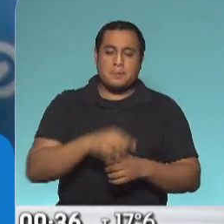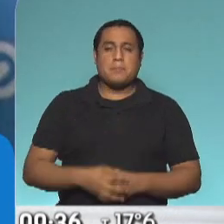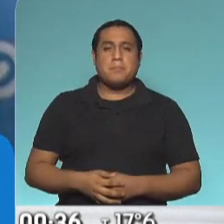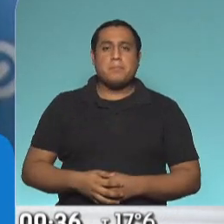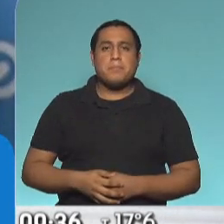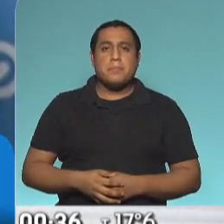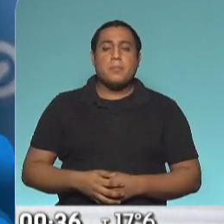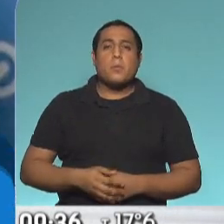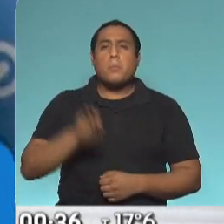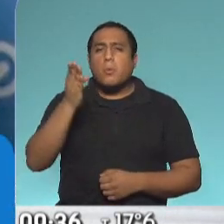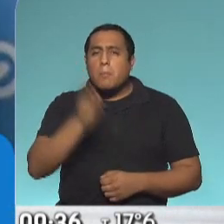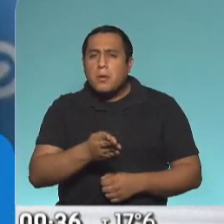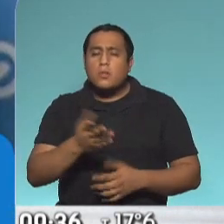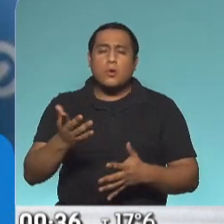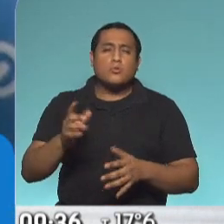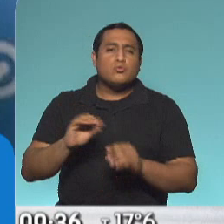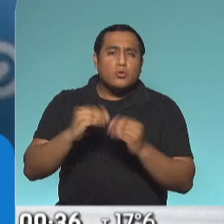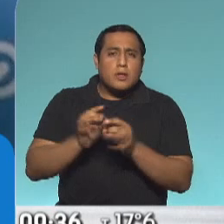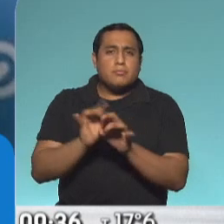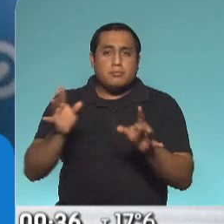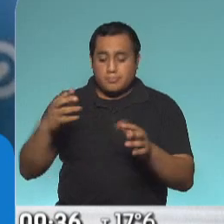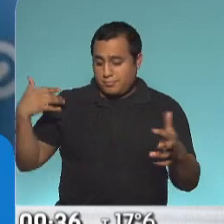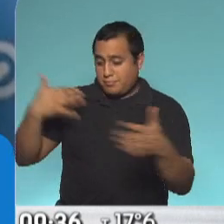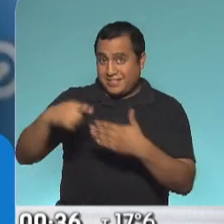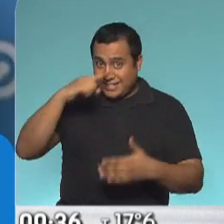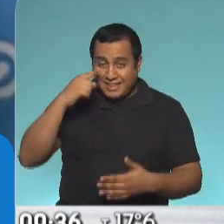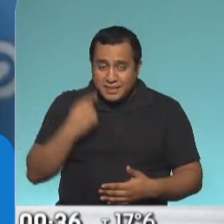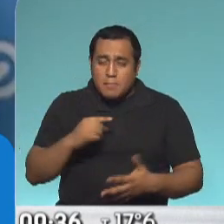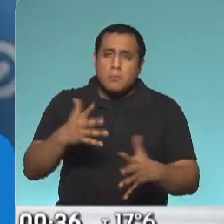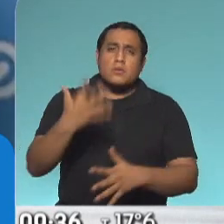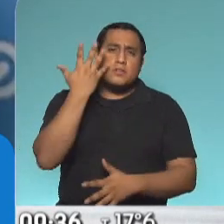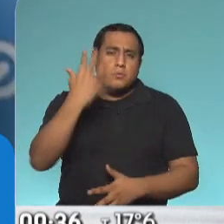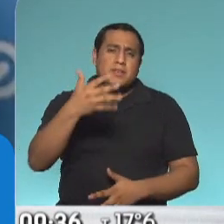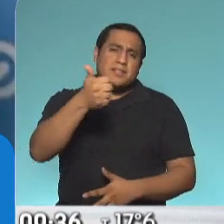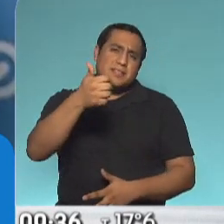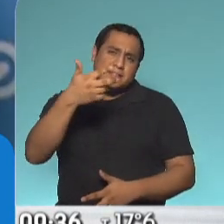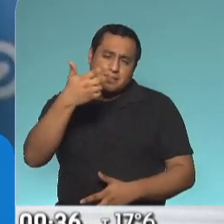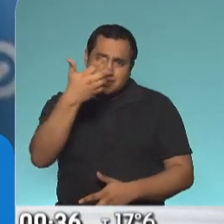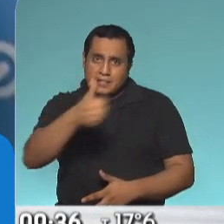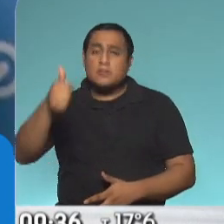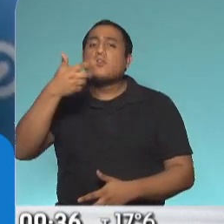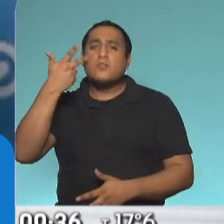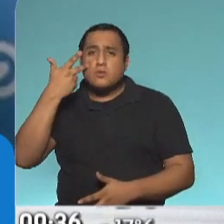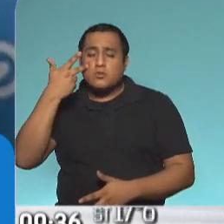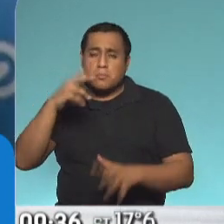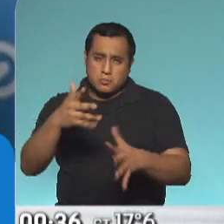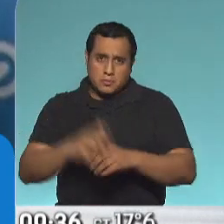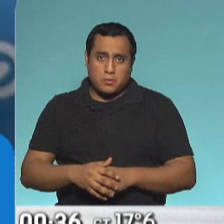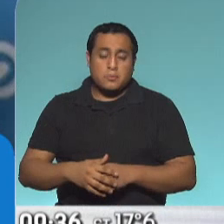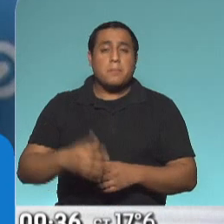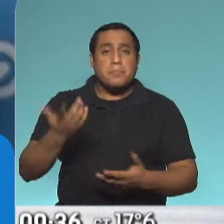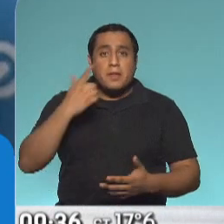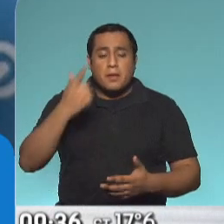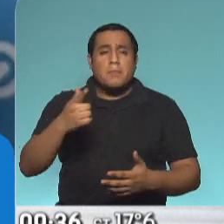el promedio de casos por día en los últimos 7 días es de 5 mil 618 la tasa de incidencia